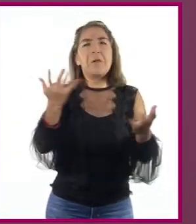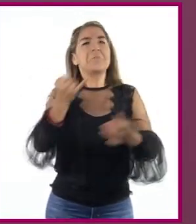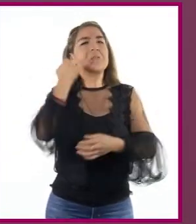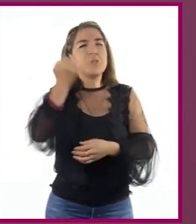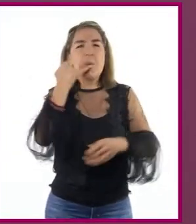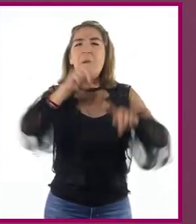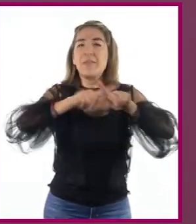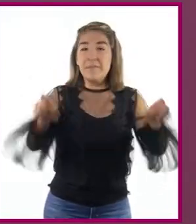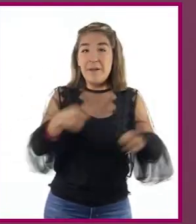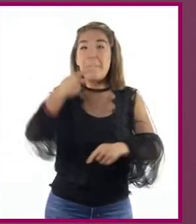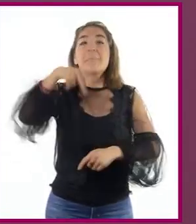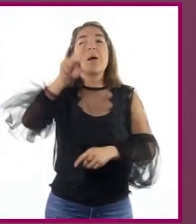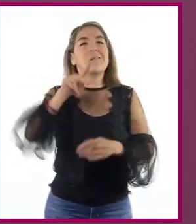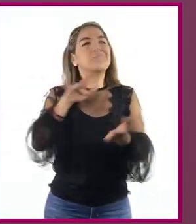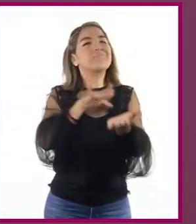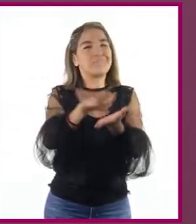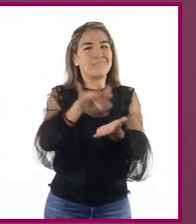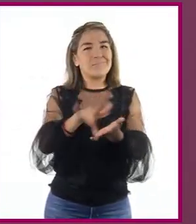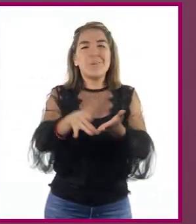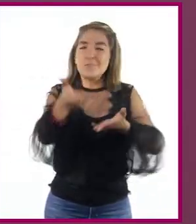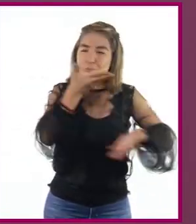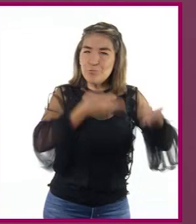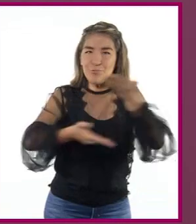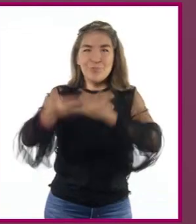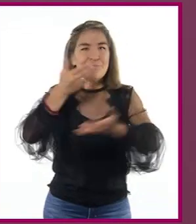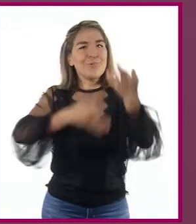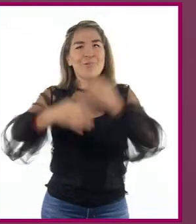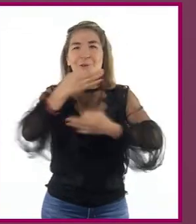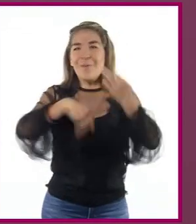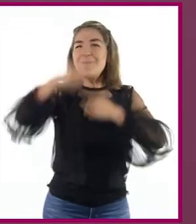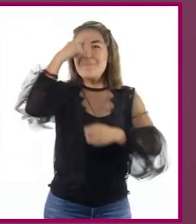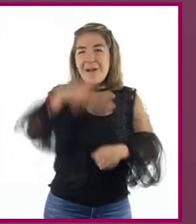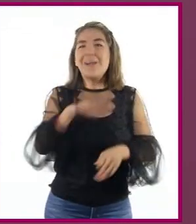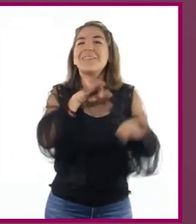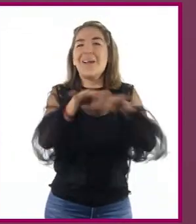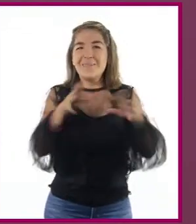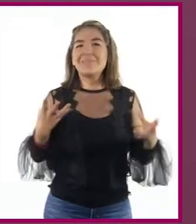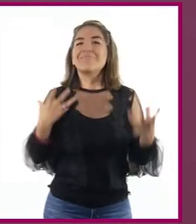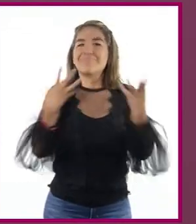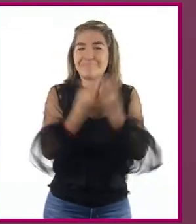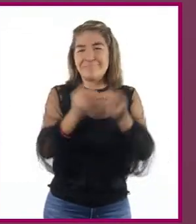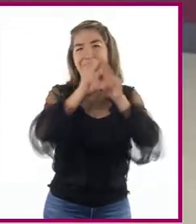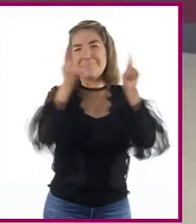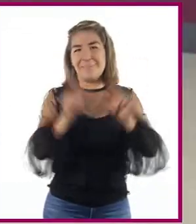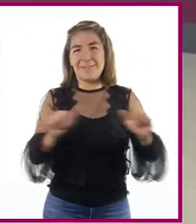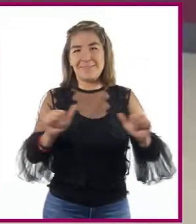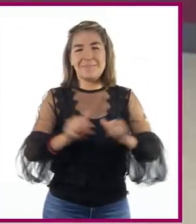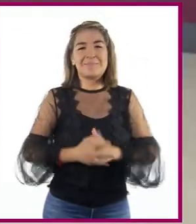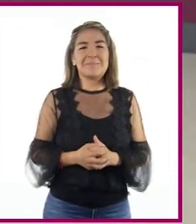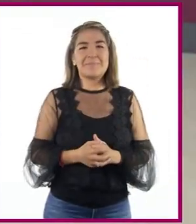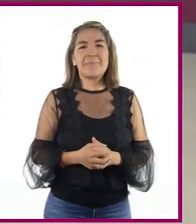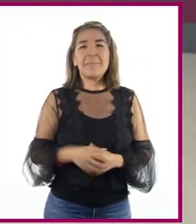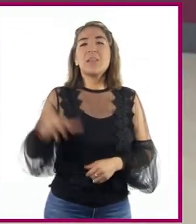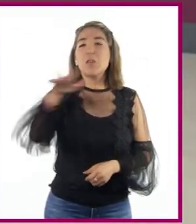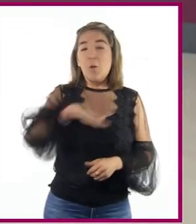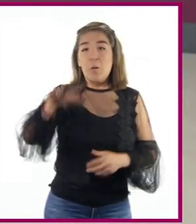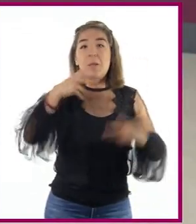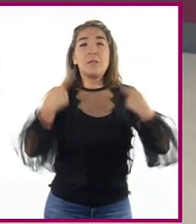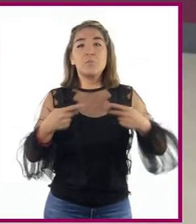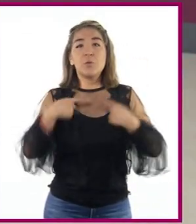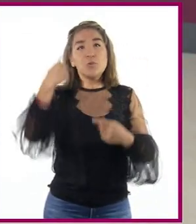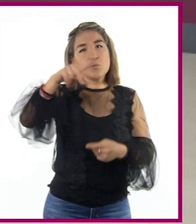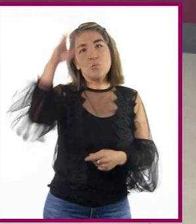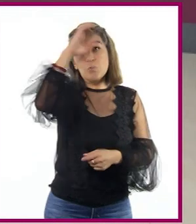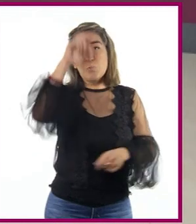diferentes, pero se apoyan las unas a las otras y trabajan juntas en paz. Las personas con